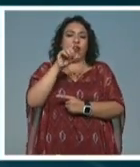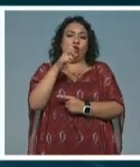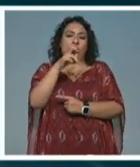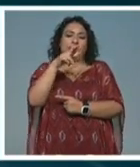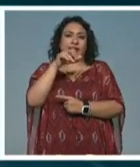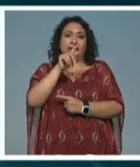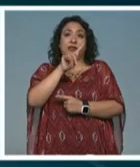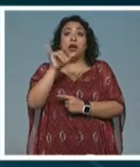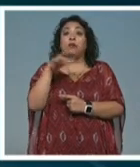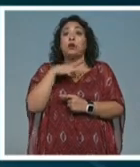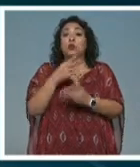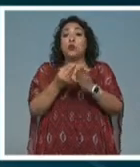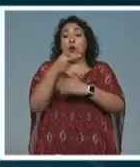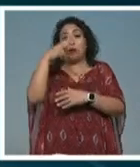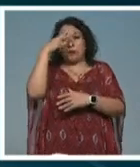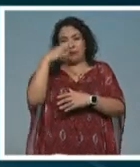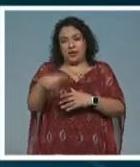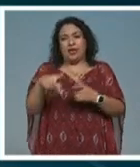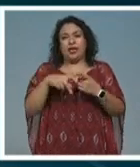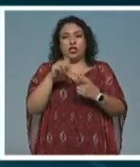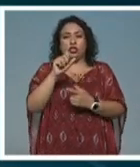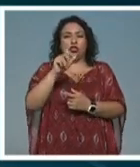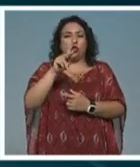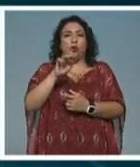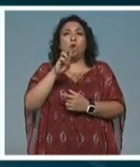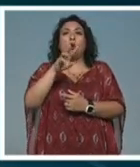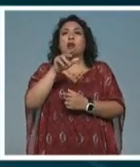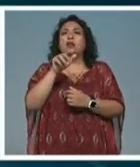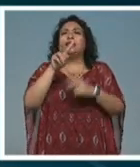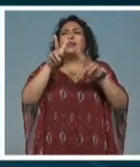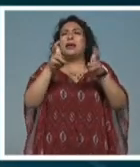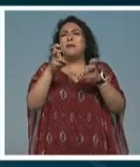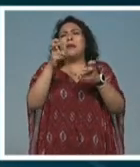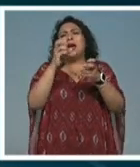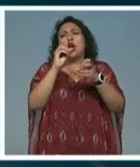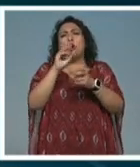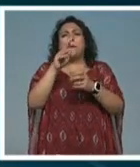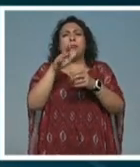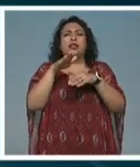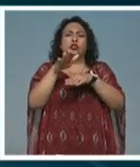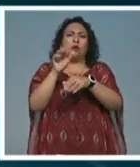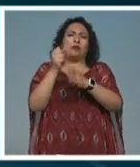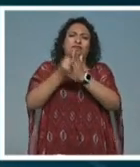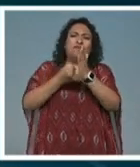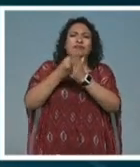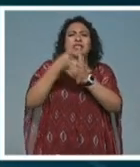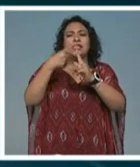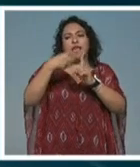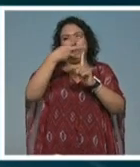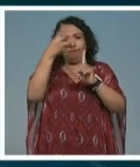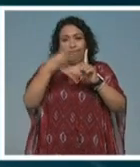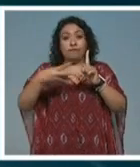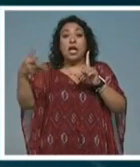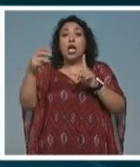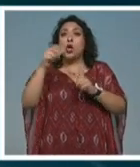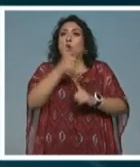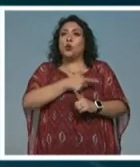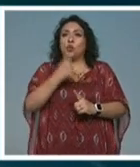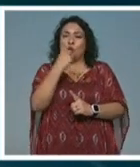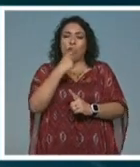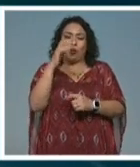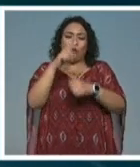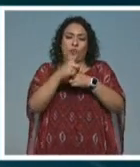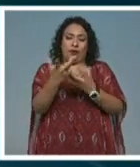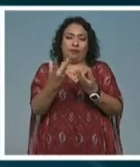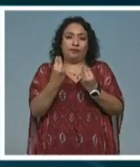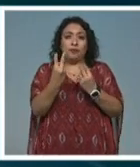Sao. Se estrena en México Stonewall, una ópera sobre la lucha de la comunidad LGBT+. Qué gusto que estén con nosotros en la Hora Cultural de la